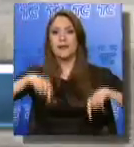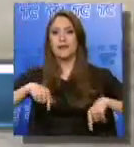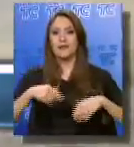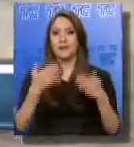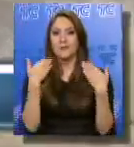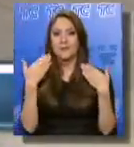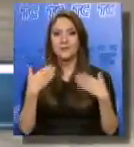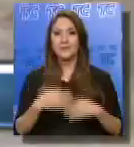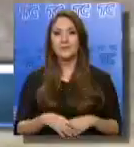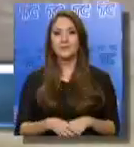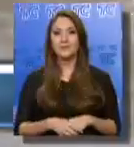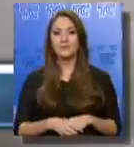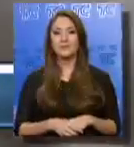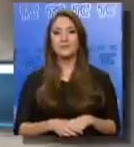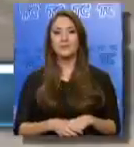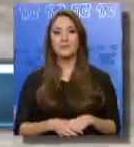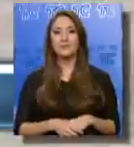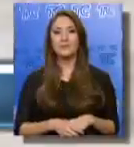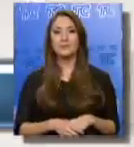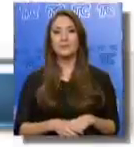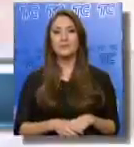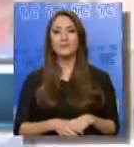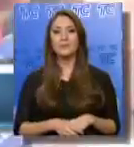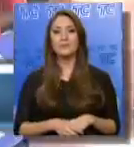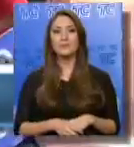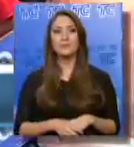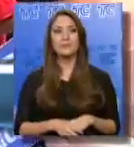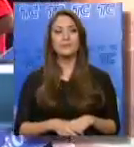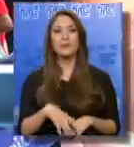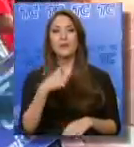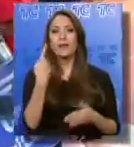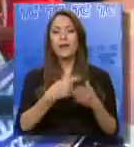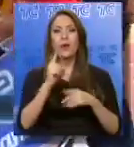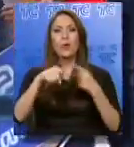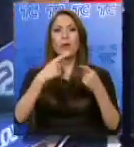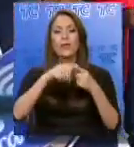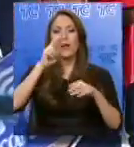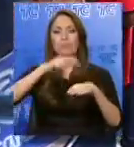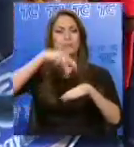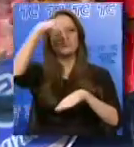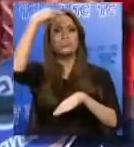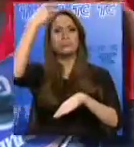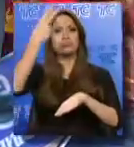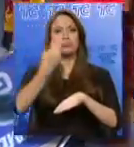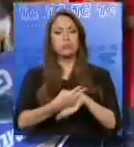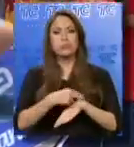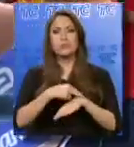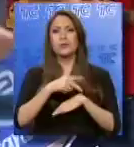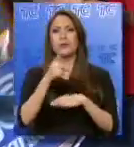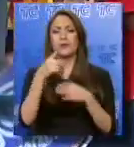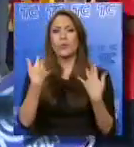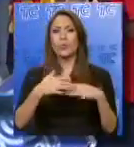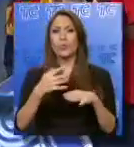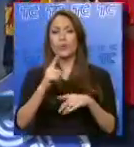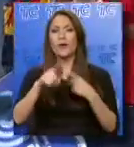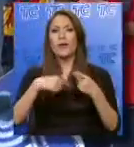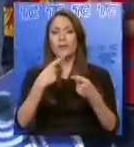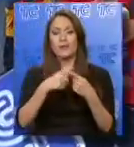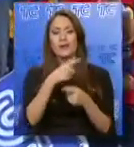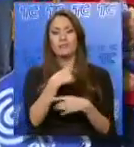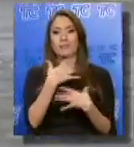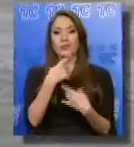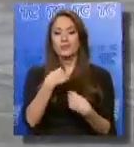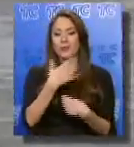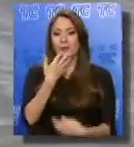la urbe porteña. La parte que los acrobatas saltaban, daban las vueltas en el aire y la parte que se da en la pirámide, esa es la que